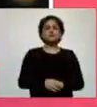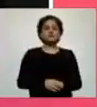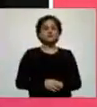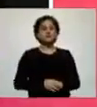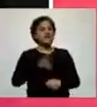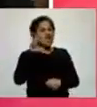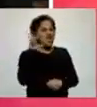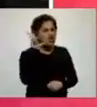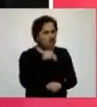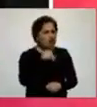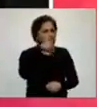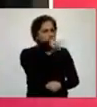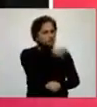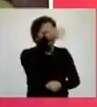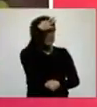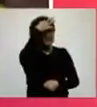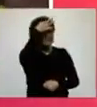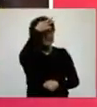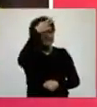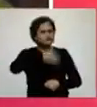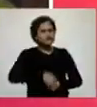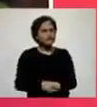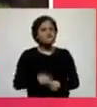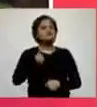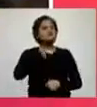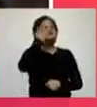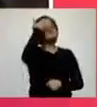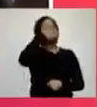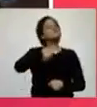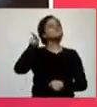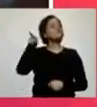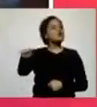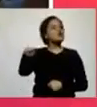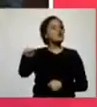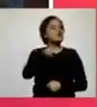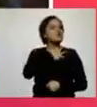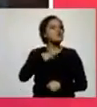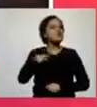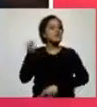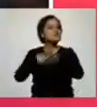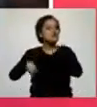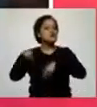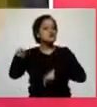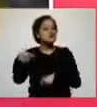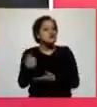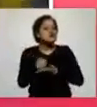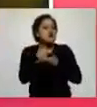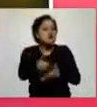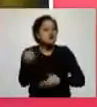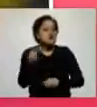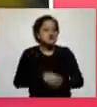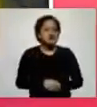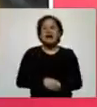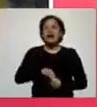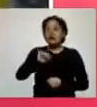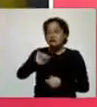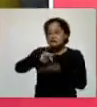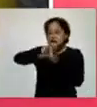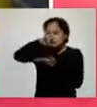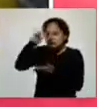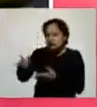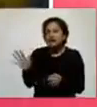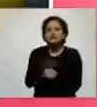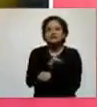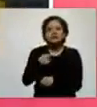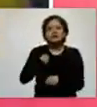¡Fíjate, torpe! Ya decía yo que no tardarías en venir a pedir ayuda. ¡Qué bueno que me abres! Porque estoy